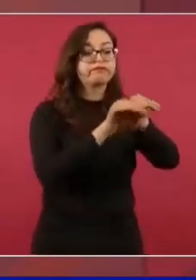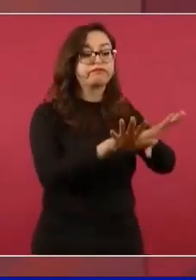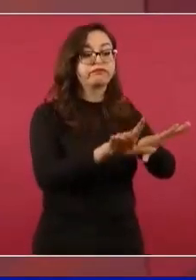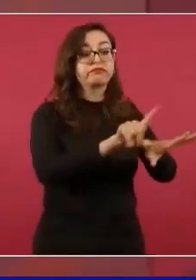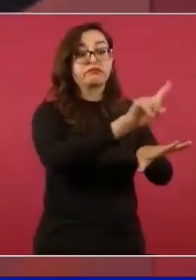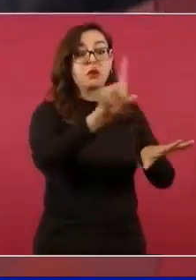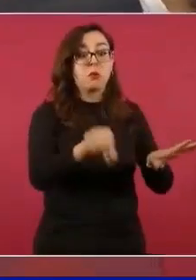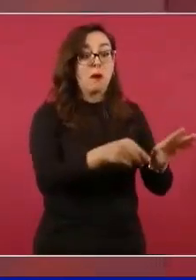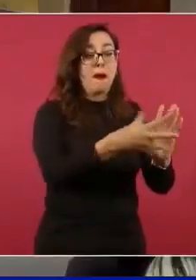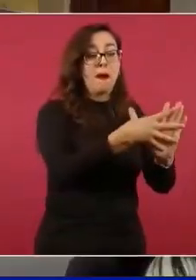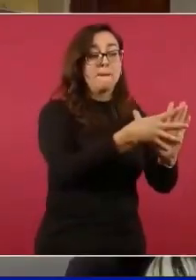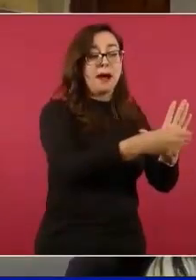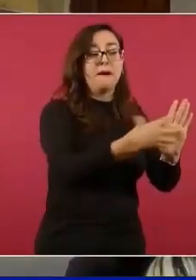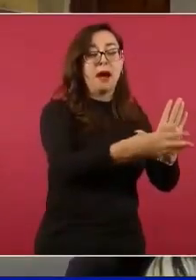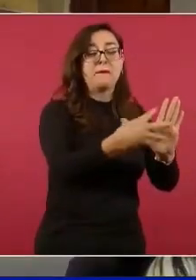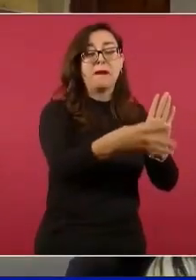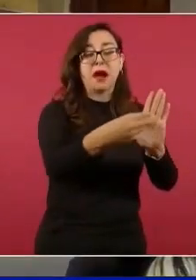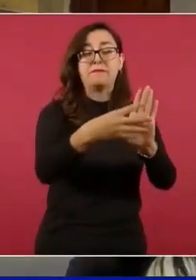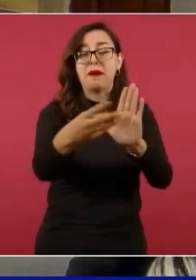ahí vienen todos